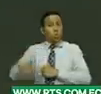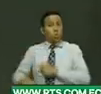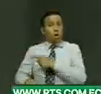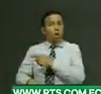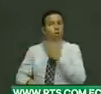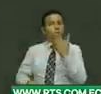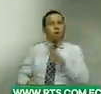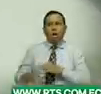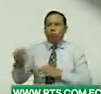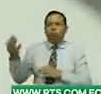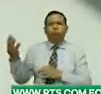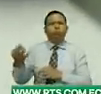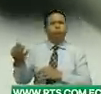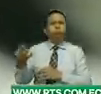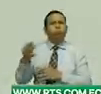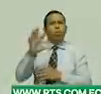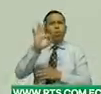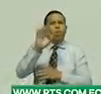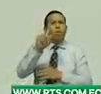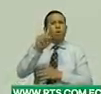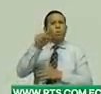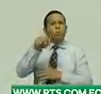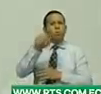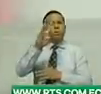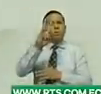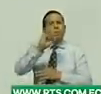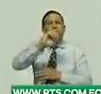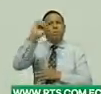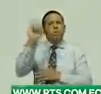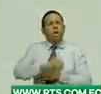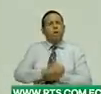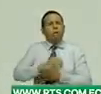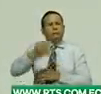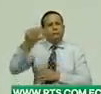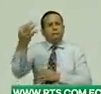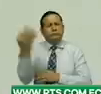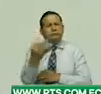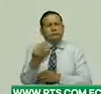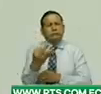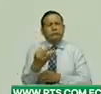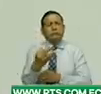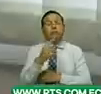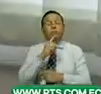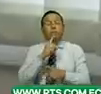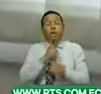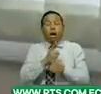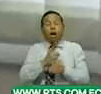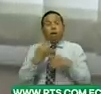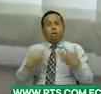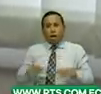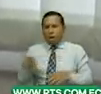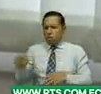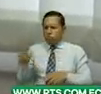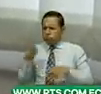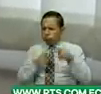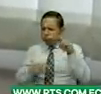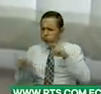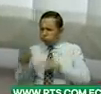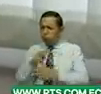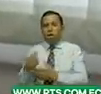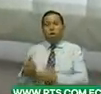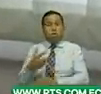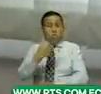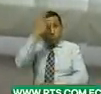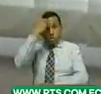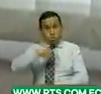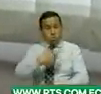del 91,6%, una cifra similar a la obtenida por sus homólogas occidentales. De acuerdo con el documento